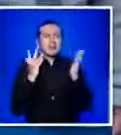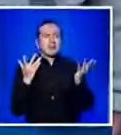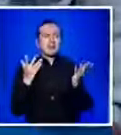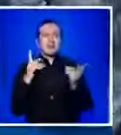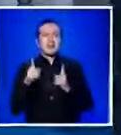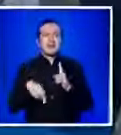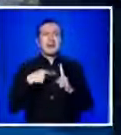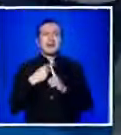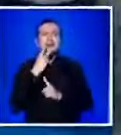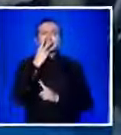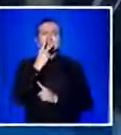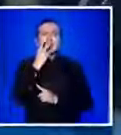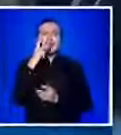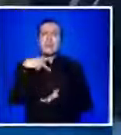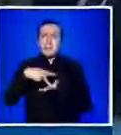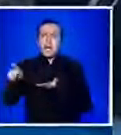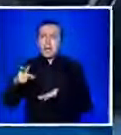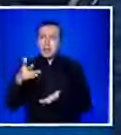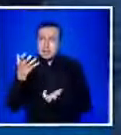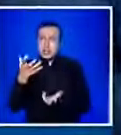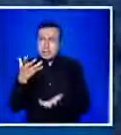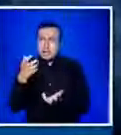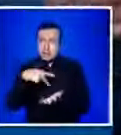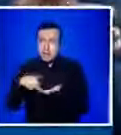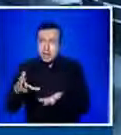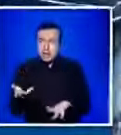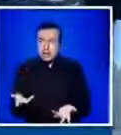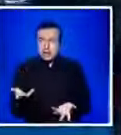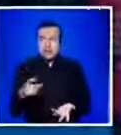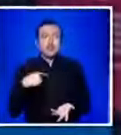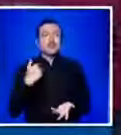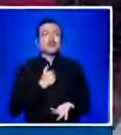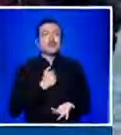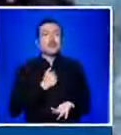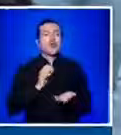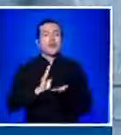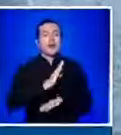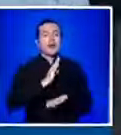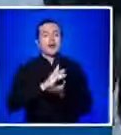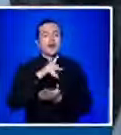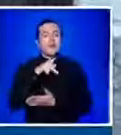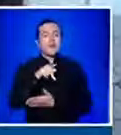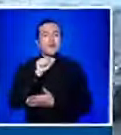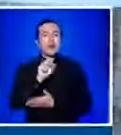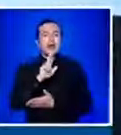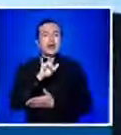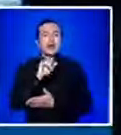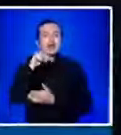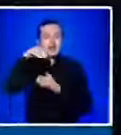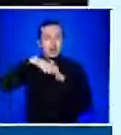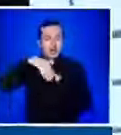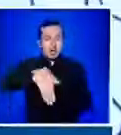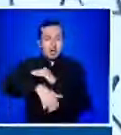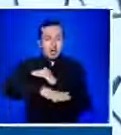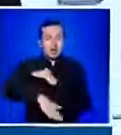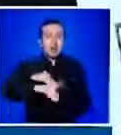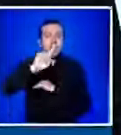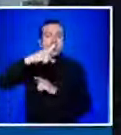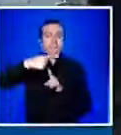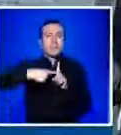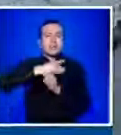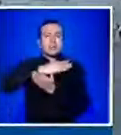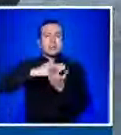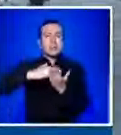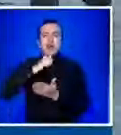lo que respiramos. Señorita, yo soy del barrio El Paraíso, que es la parte baja. Y abajo estamos mes y medio sin